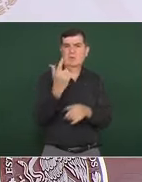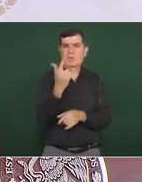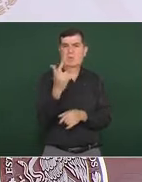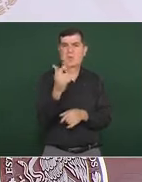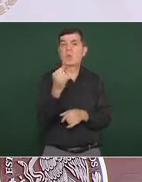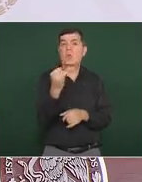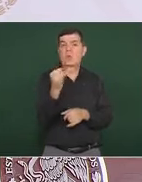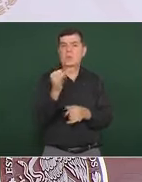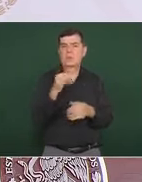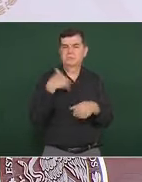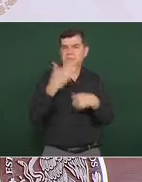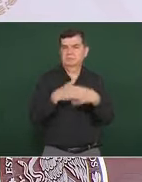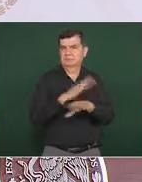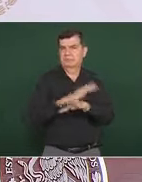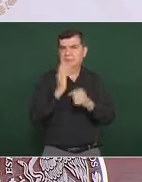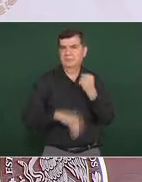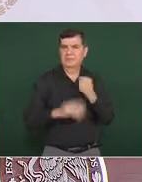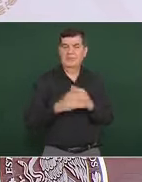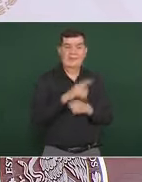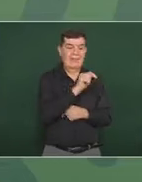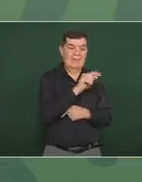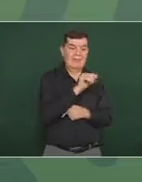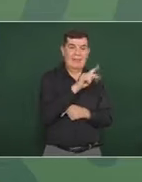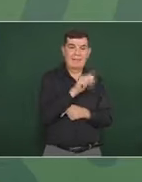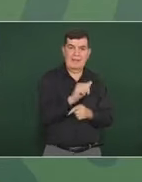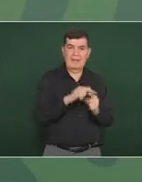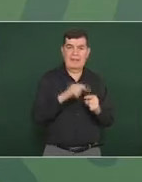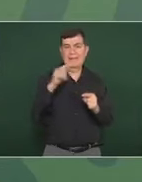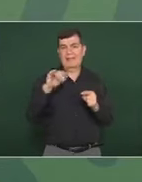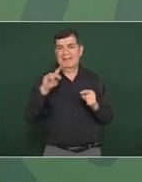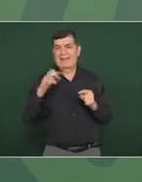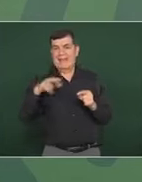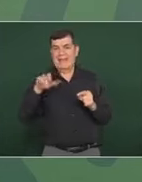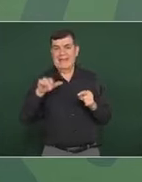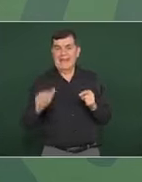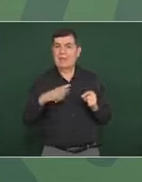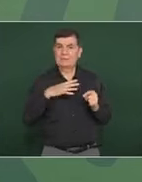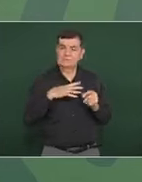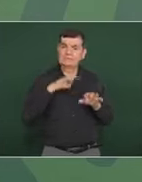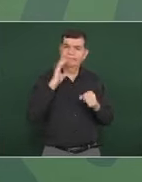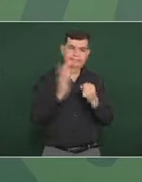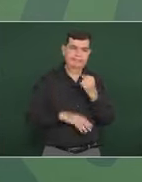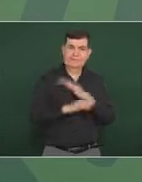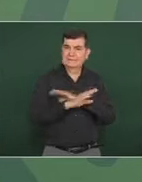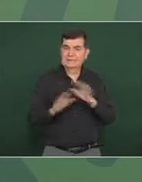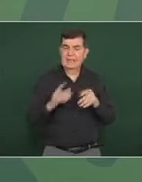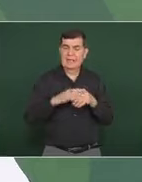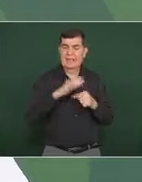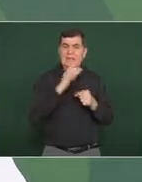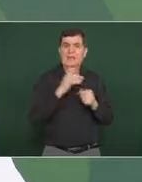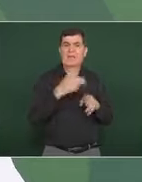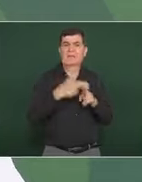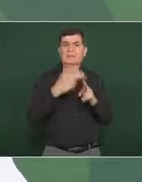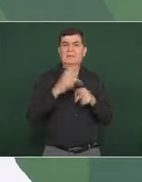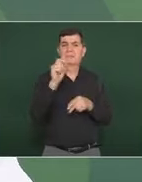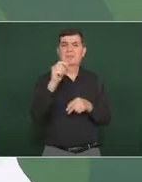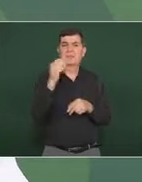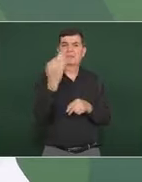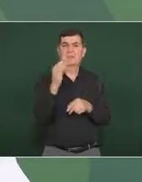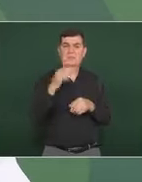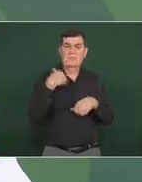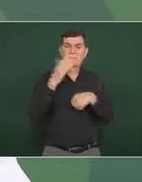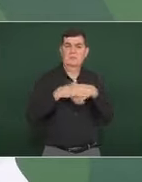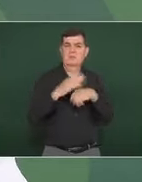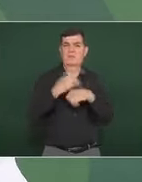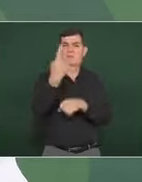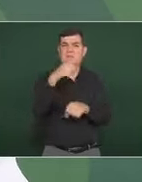año. La carretera Tlapa-Markelia, faltaba concluir el viaducto, este está concluido hacia el 20 de febrero, o sea, la